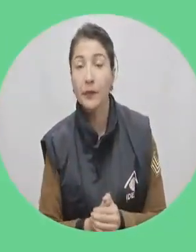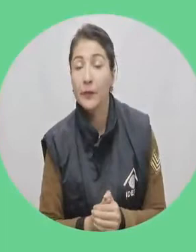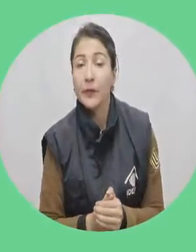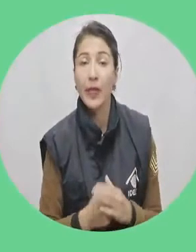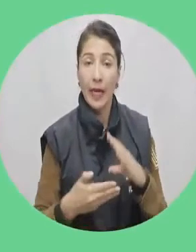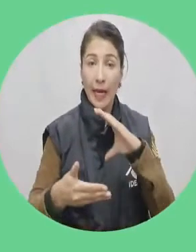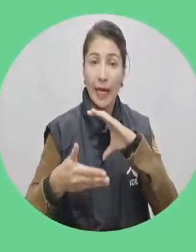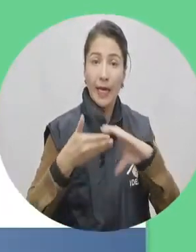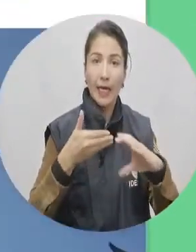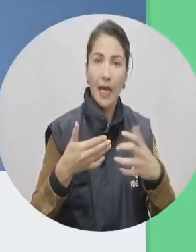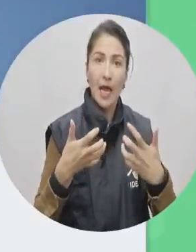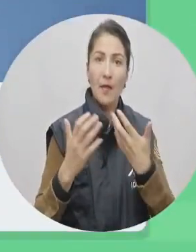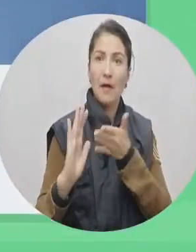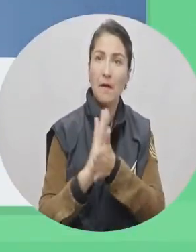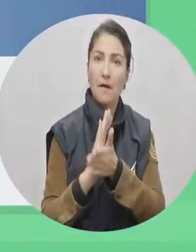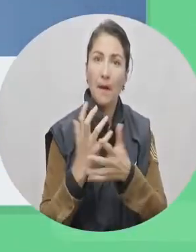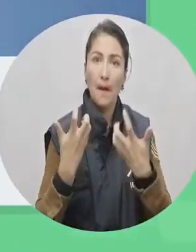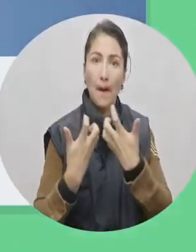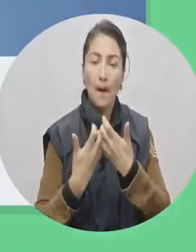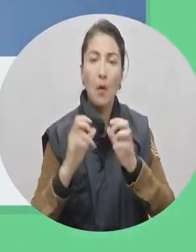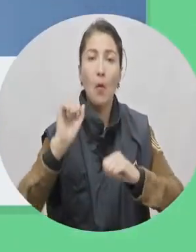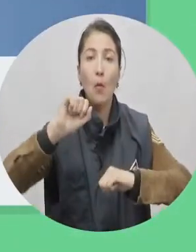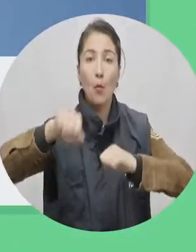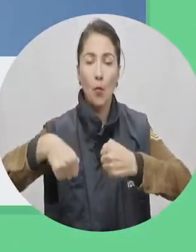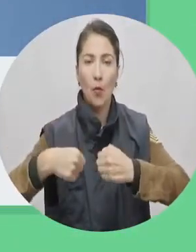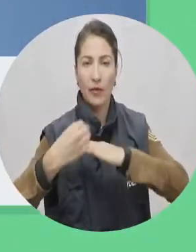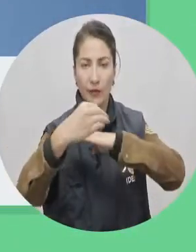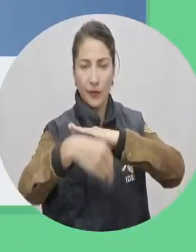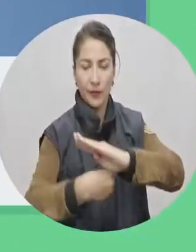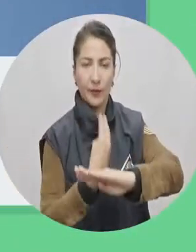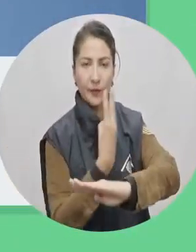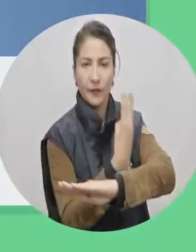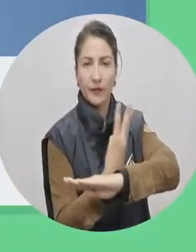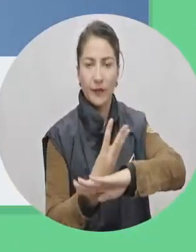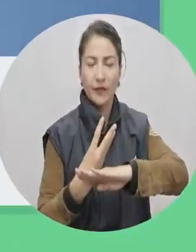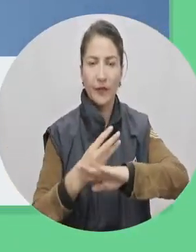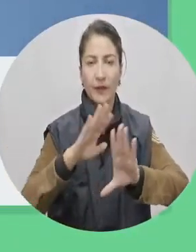Para mayor información sobre el pronóstico del tiempo, visítenos en